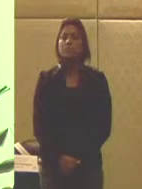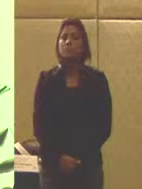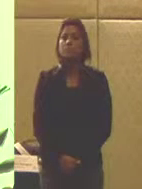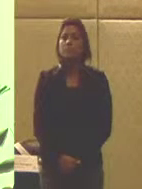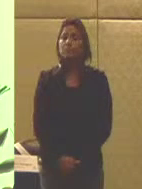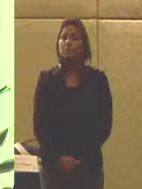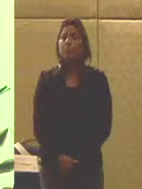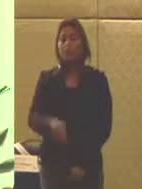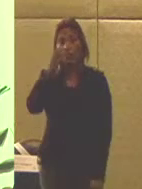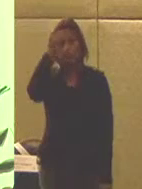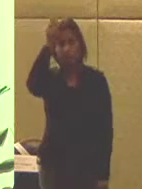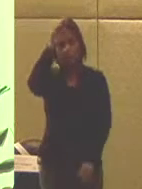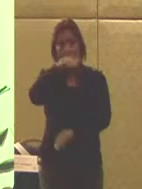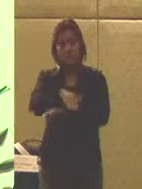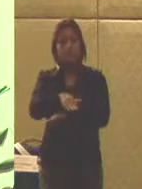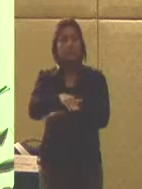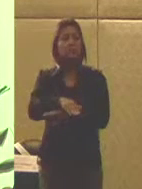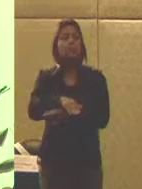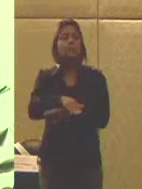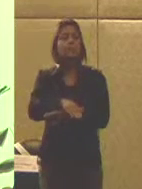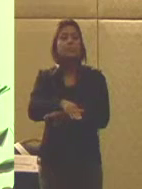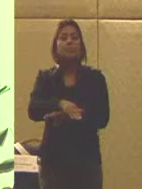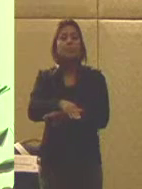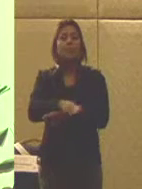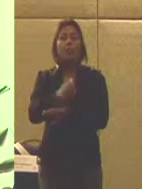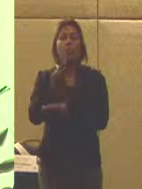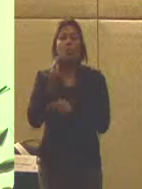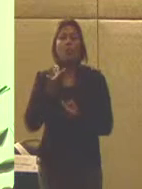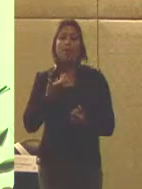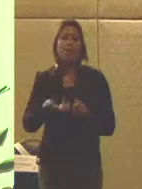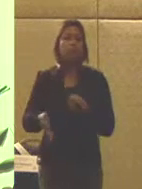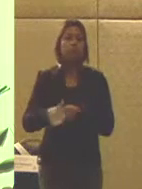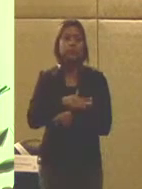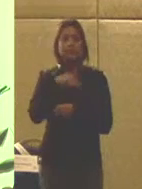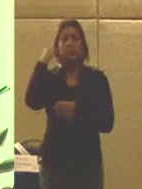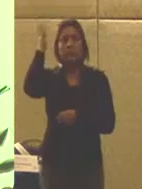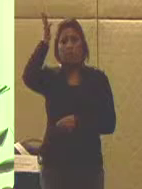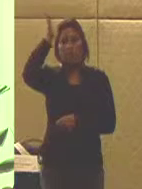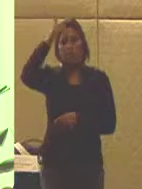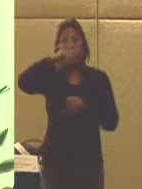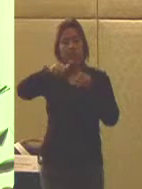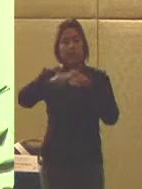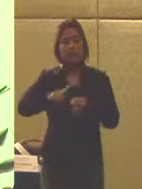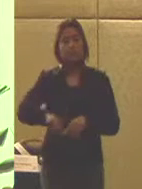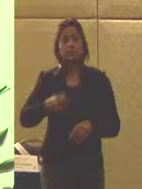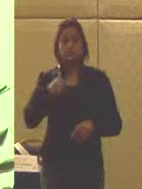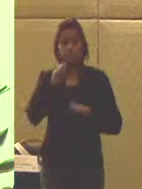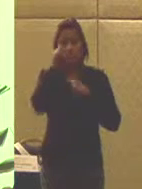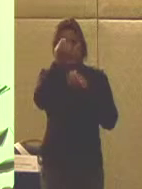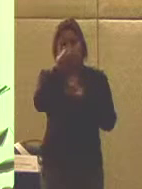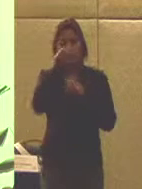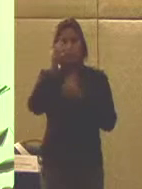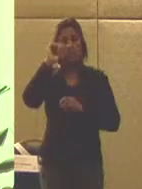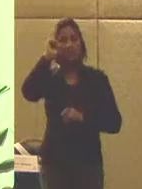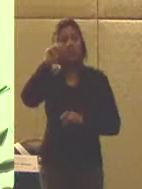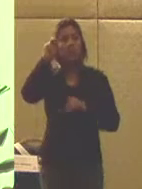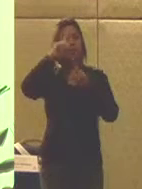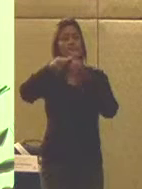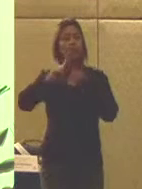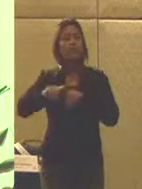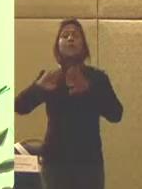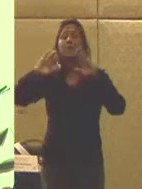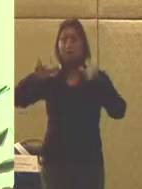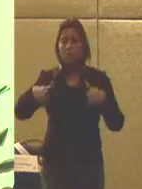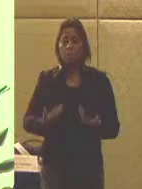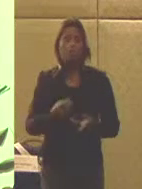Buenas tardes. Efectivamente, para completar toda la información acerca de la opinión y de la realidad sobre